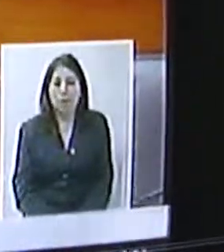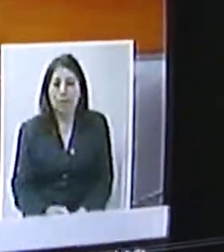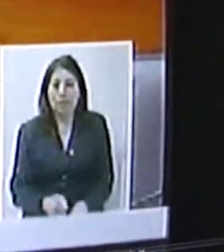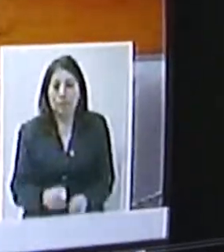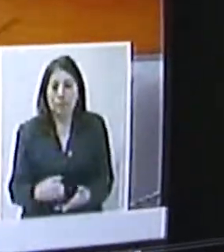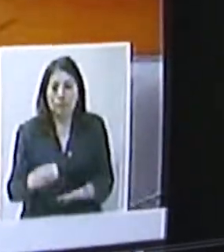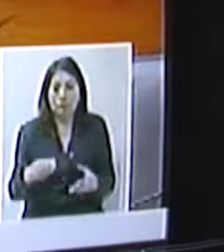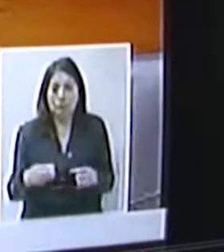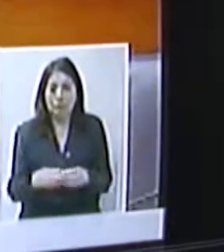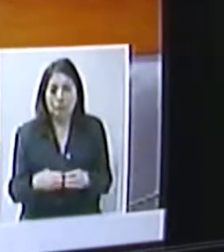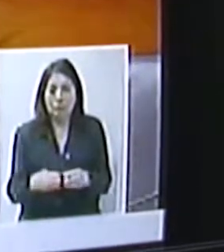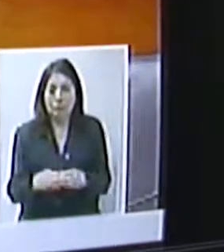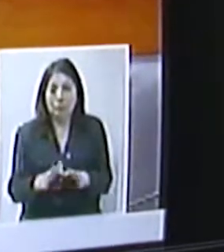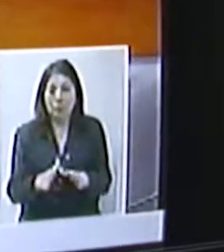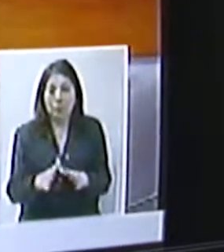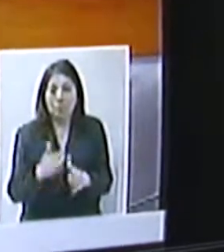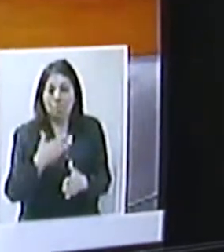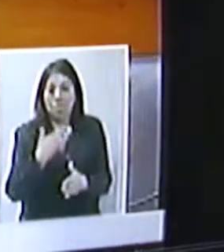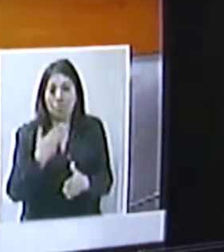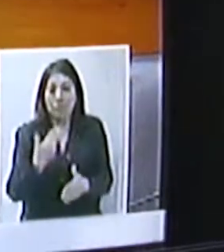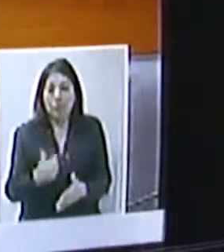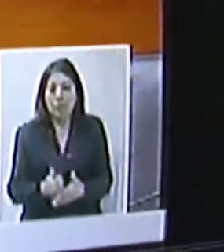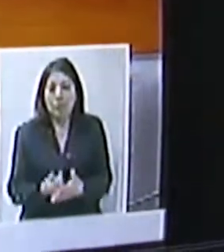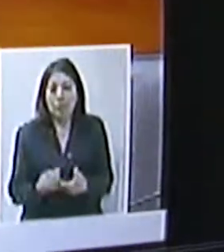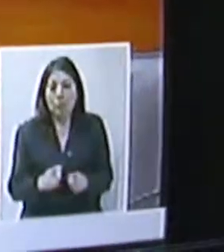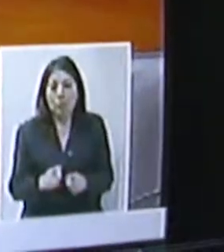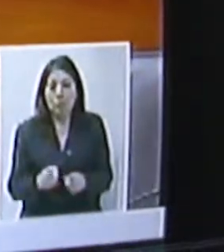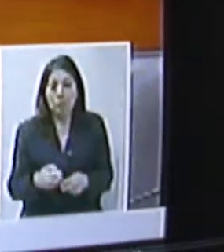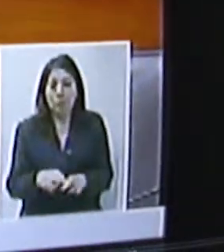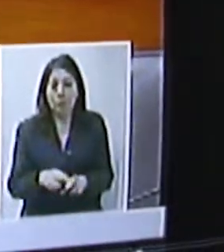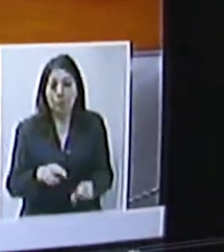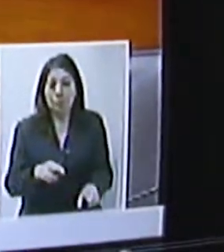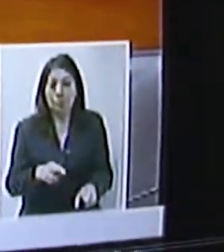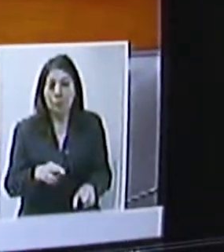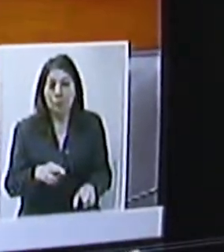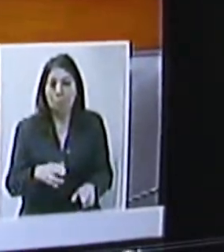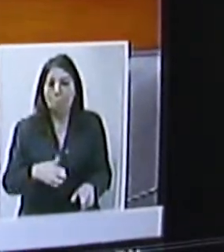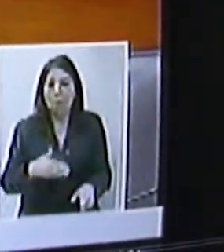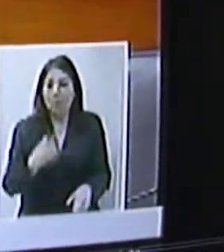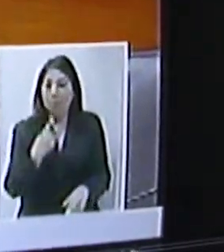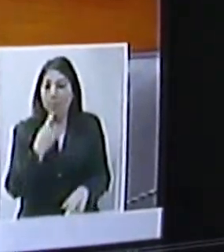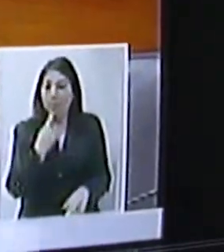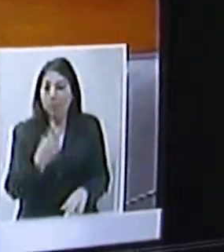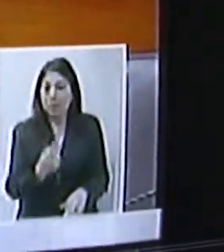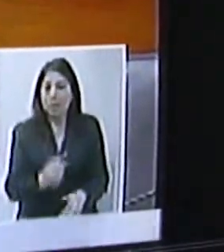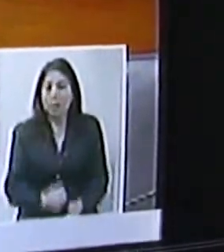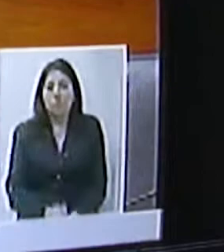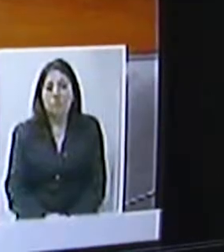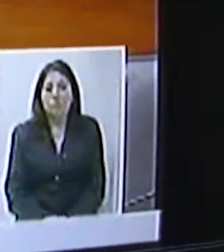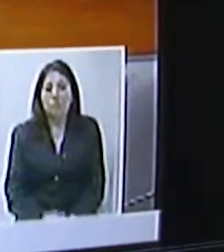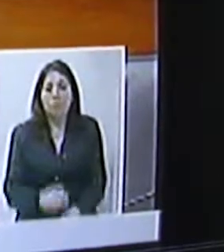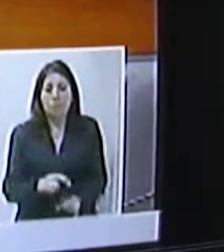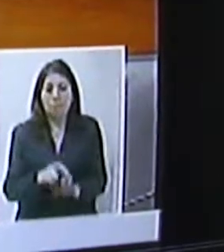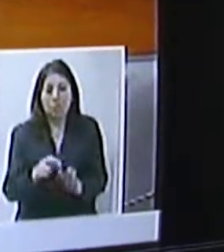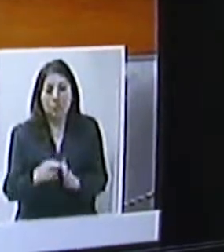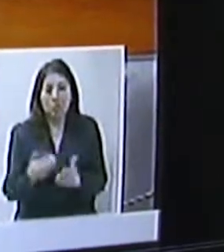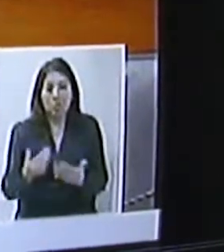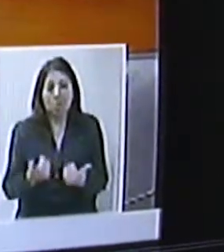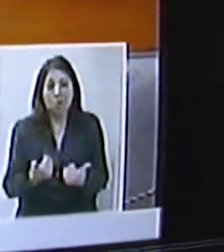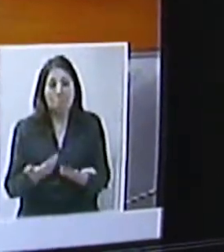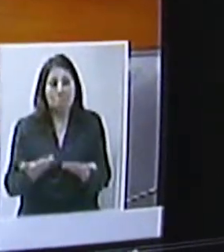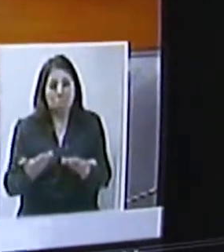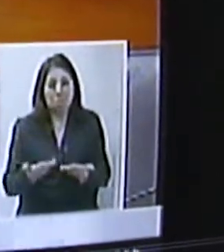a la comisión, tal vez de mejorarlo. Y cuando llegue al pleno, podemos decir que este proyecto llegó